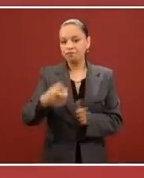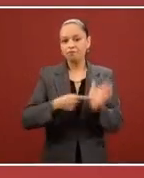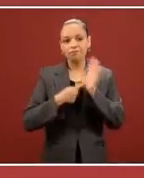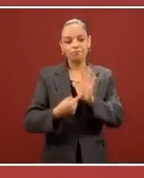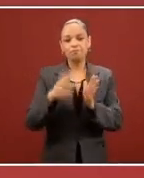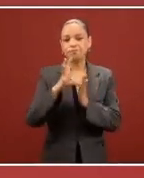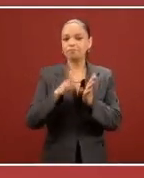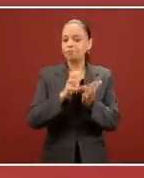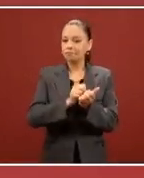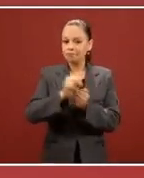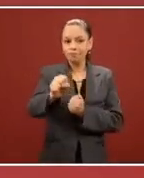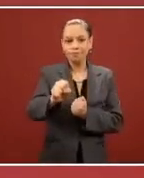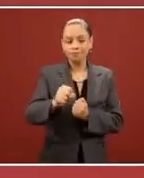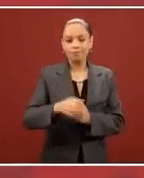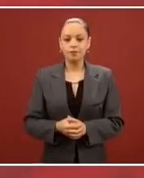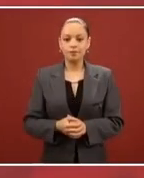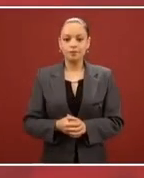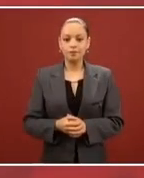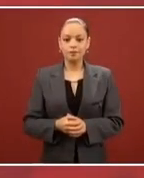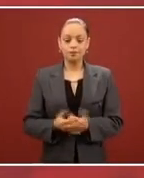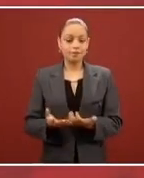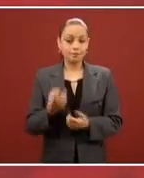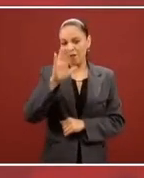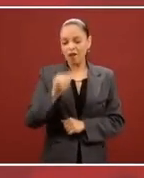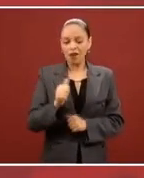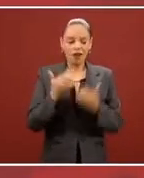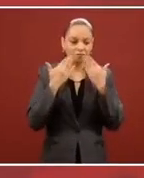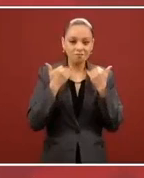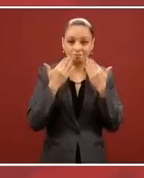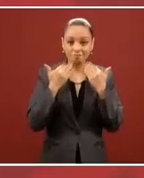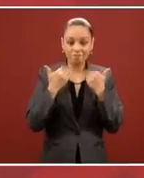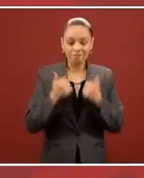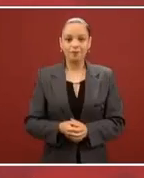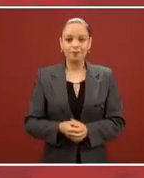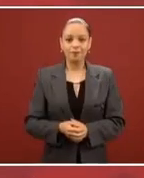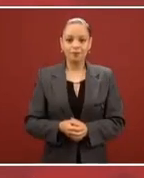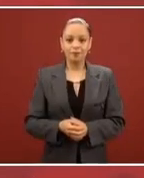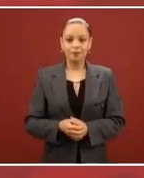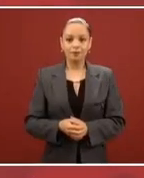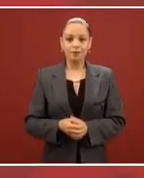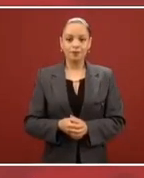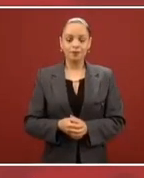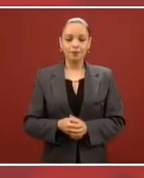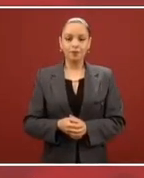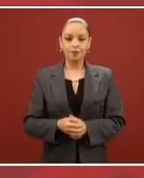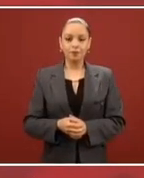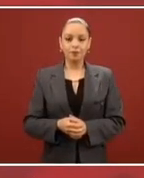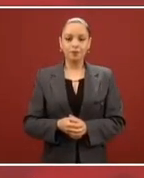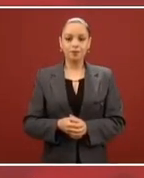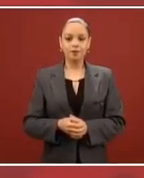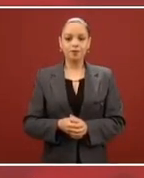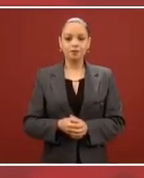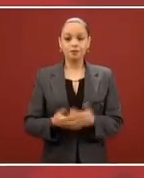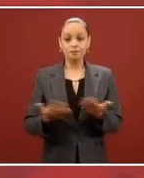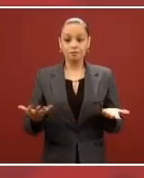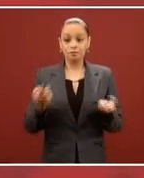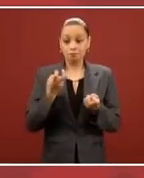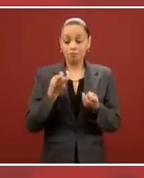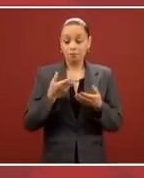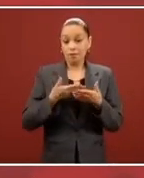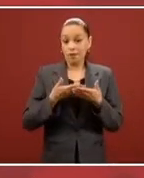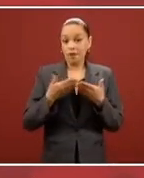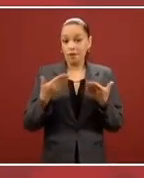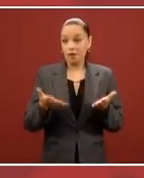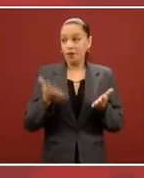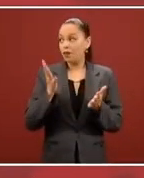constitucional. Eso nunca se había hecho. Es totalmente heterodoxo en cuanto